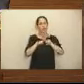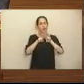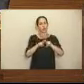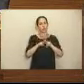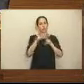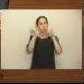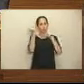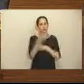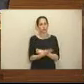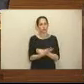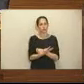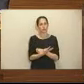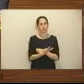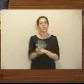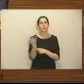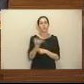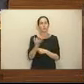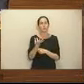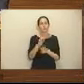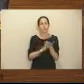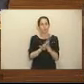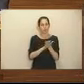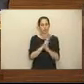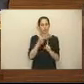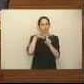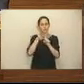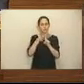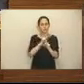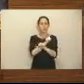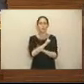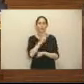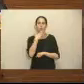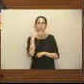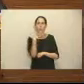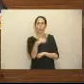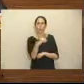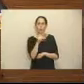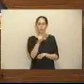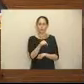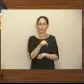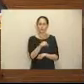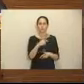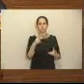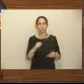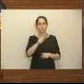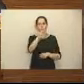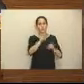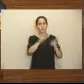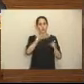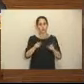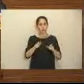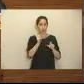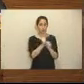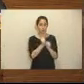forma cualitativa, conviene detenerse en el desempleo juvenil. A pesar de la importante reducción de la población